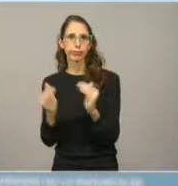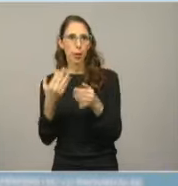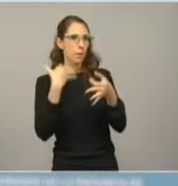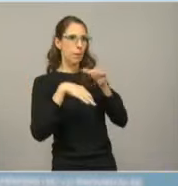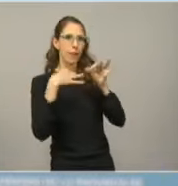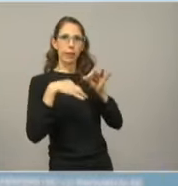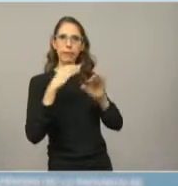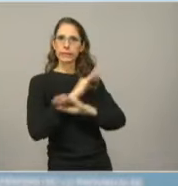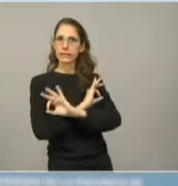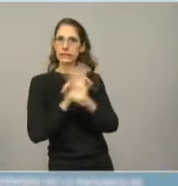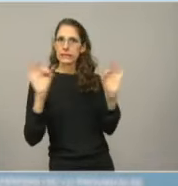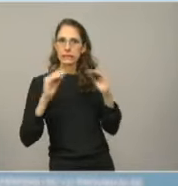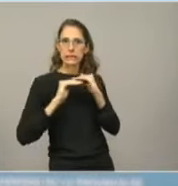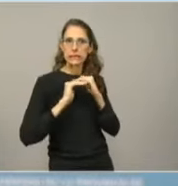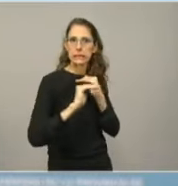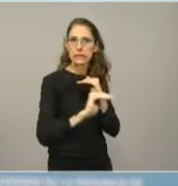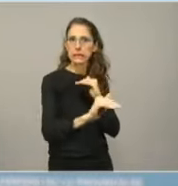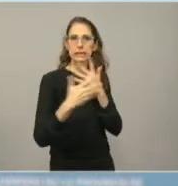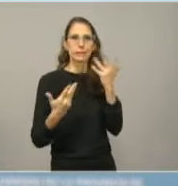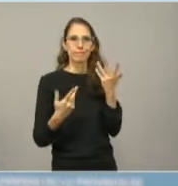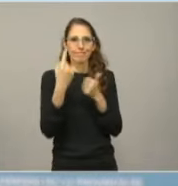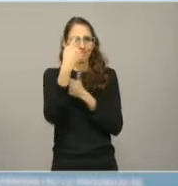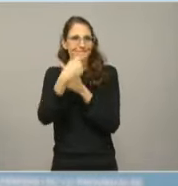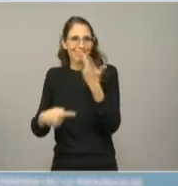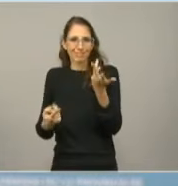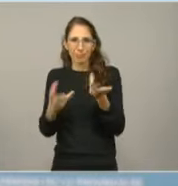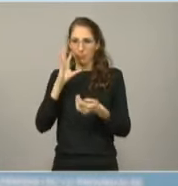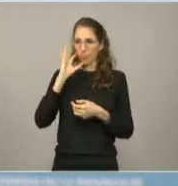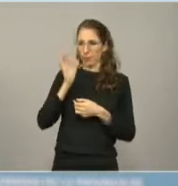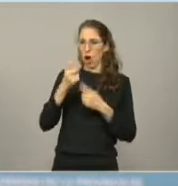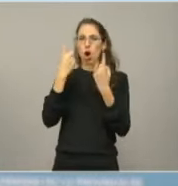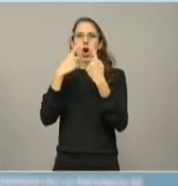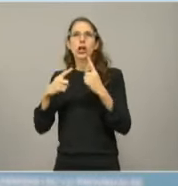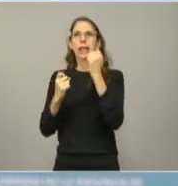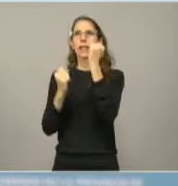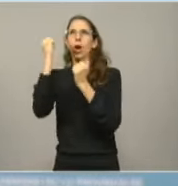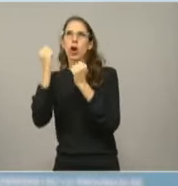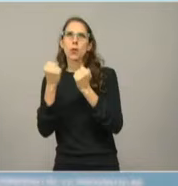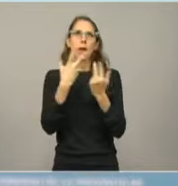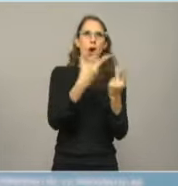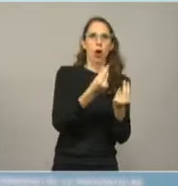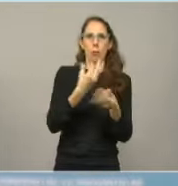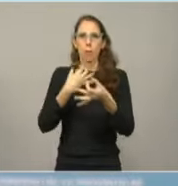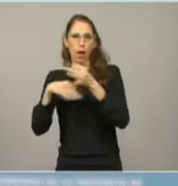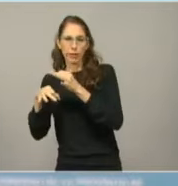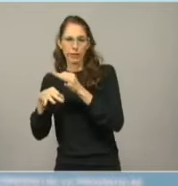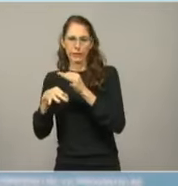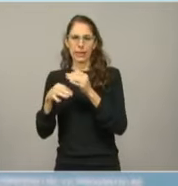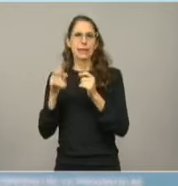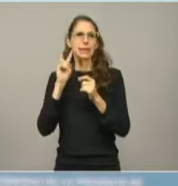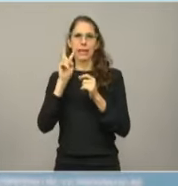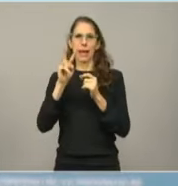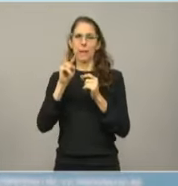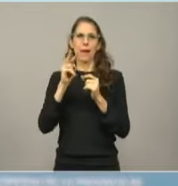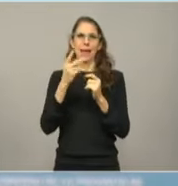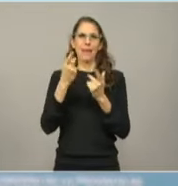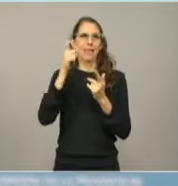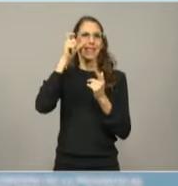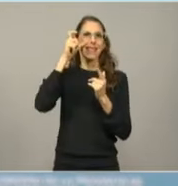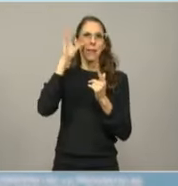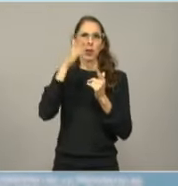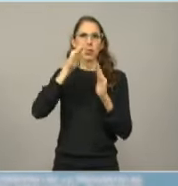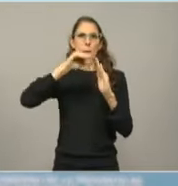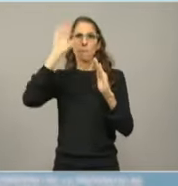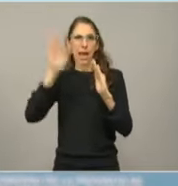indicadores que están asociados a la demanda en la economía están sufriendo una caída de dos dígitos ahí en el gráfico